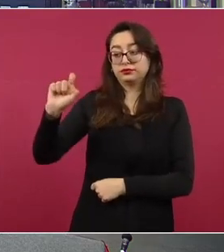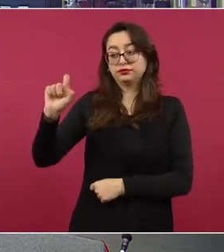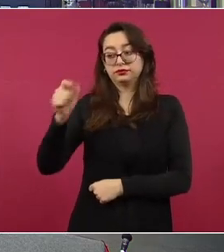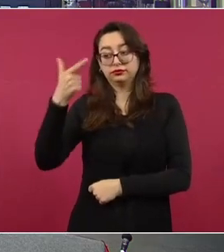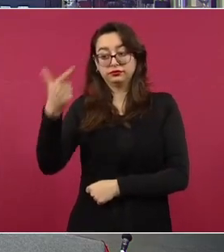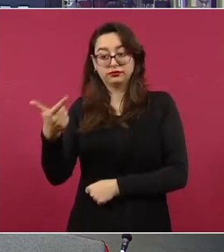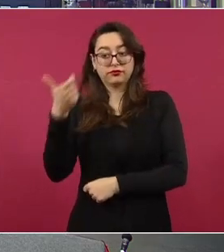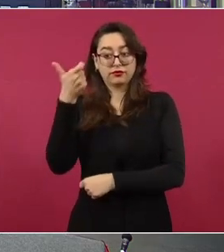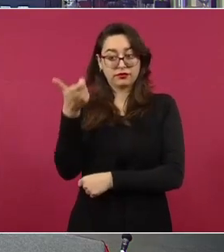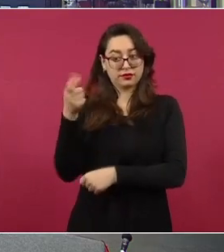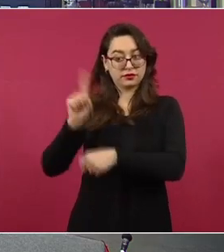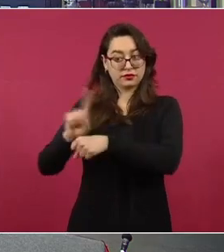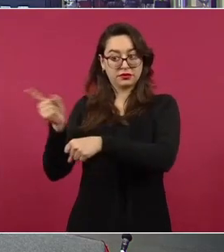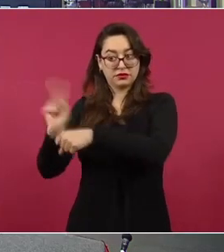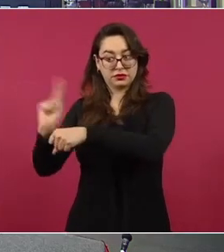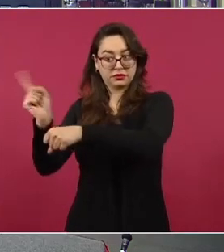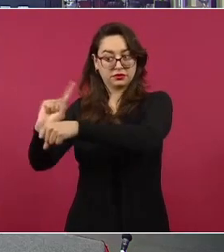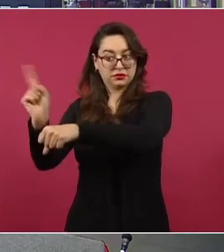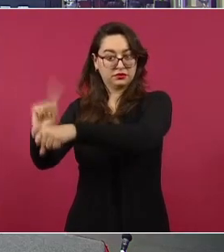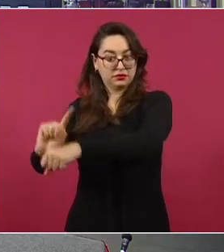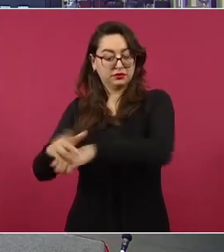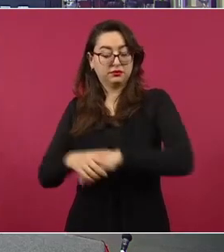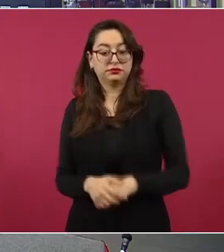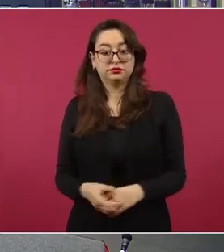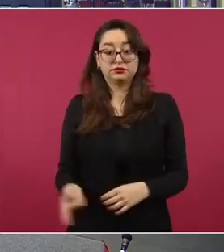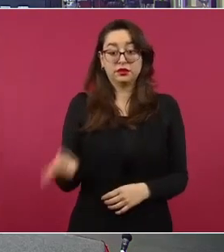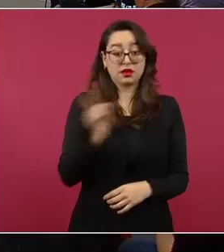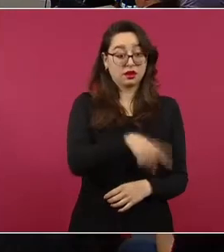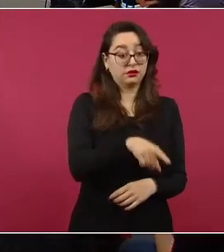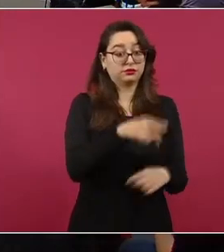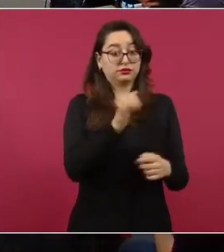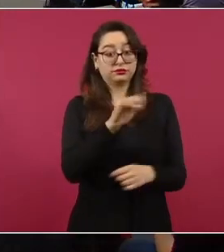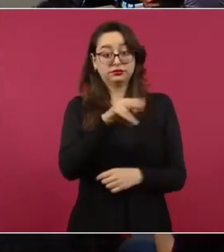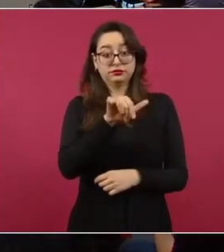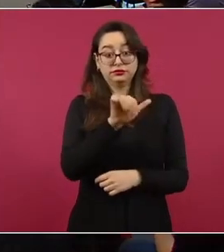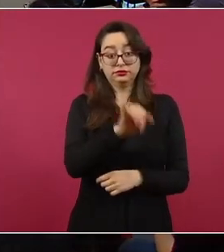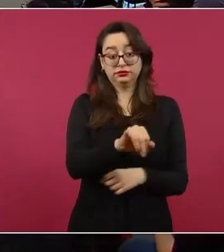Sí, sí, sí, porque aquí